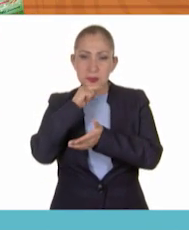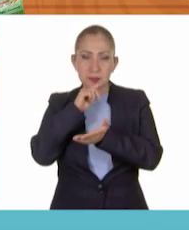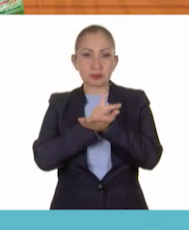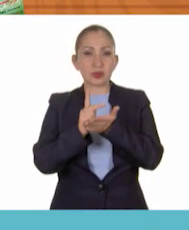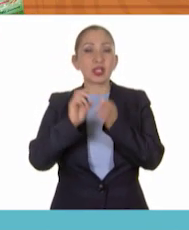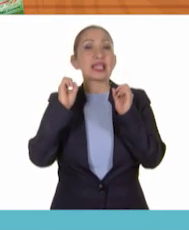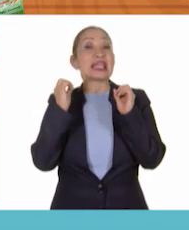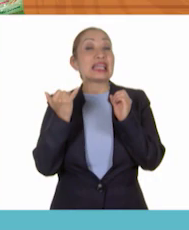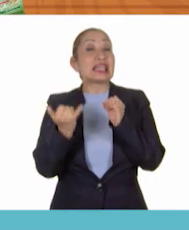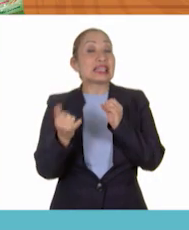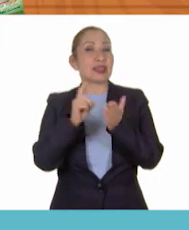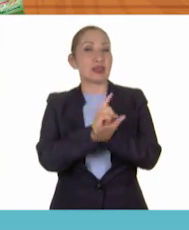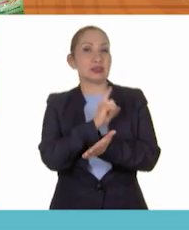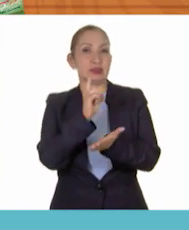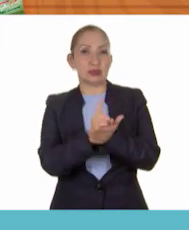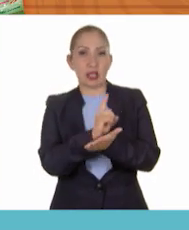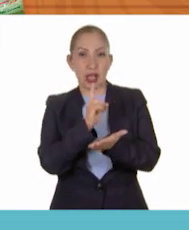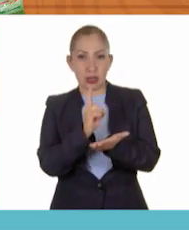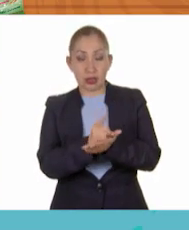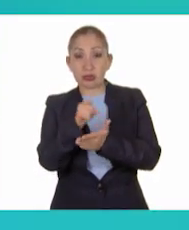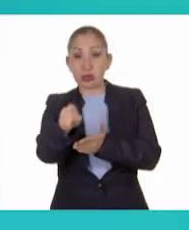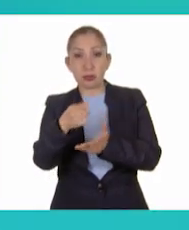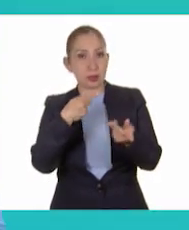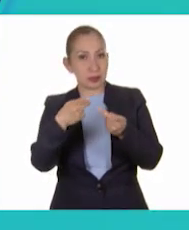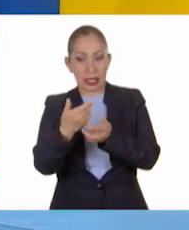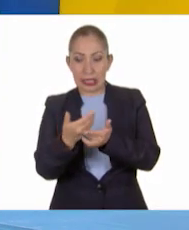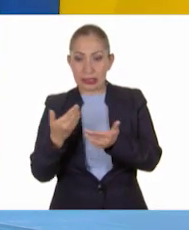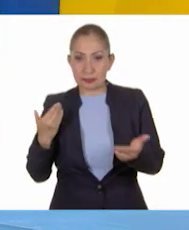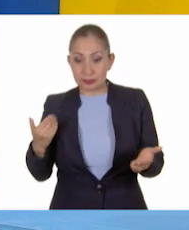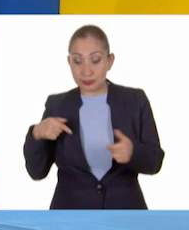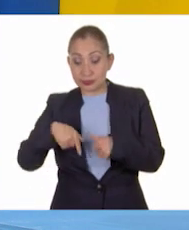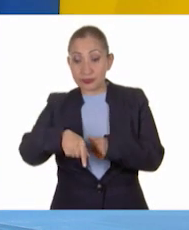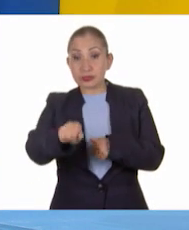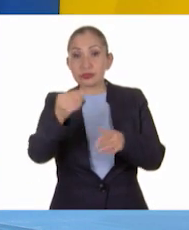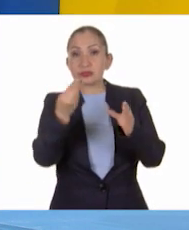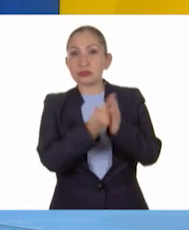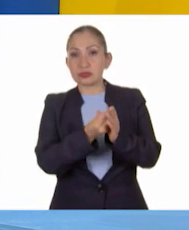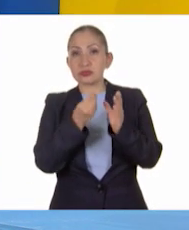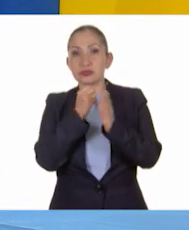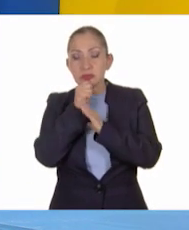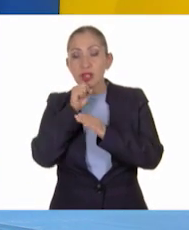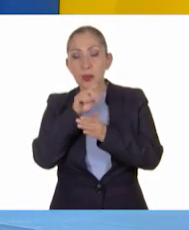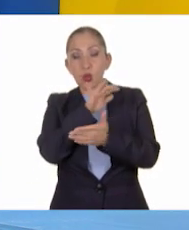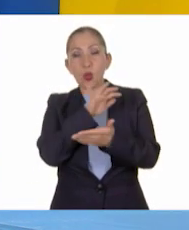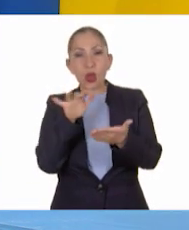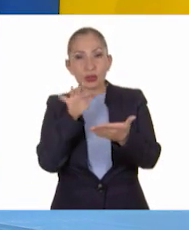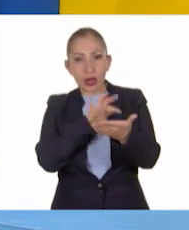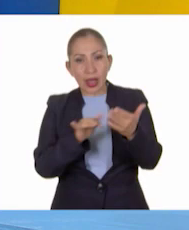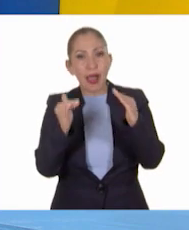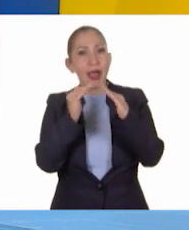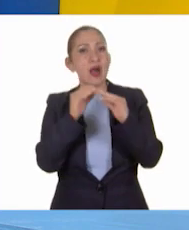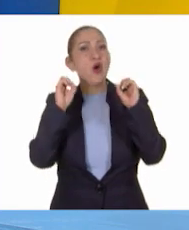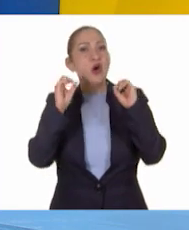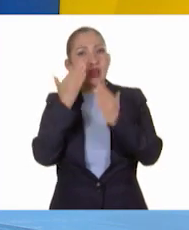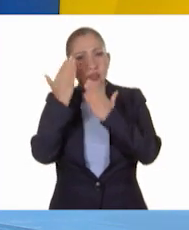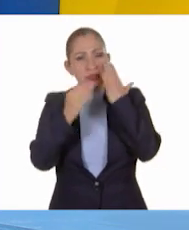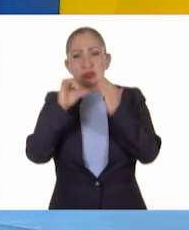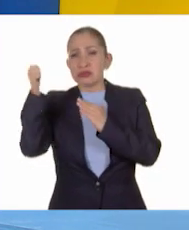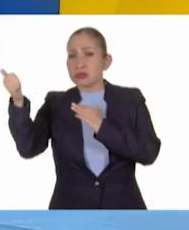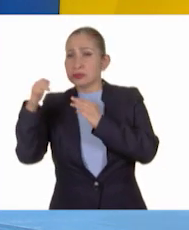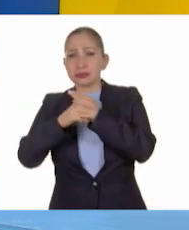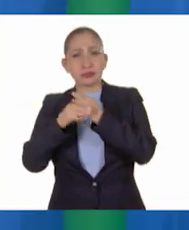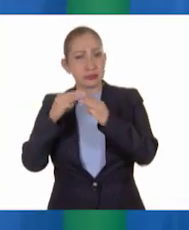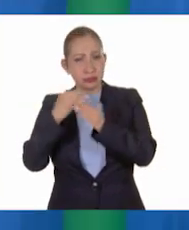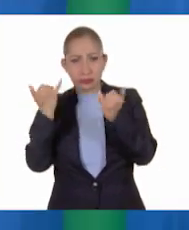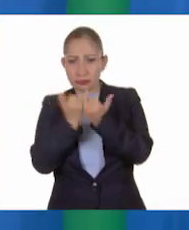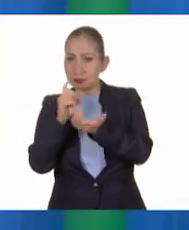un diccionario. Recuerden tenerlo siempre a mano durante esta clase y también al leer en casa o al estudiar otras